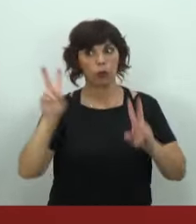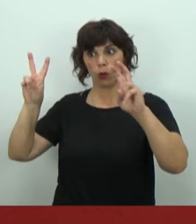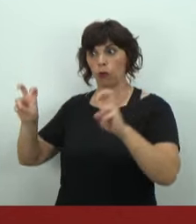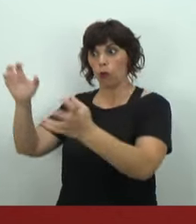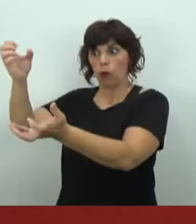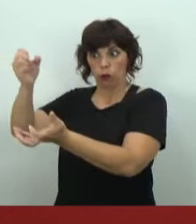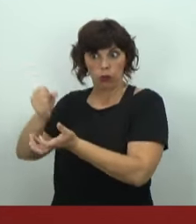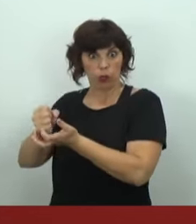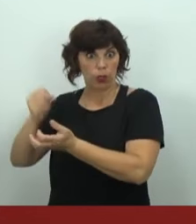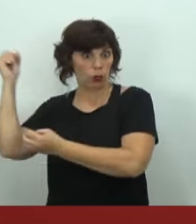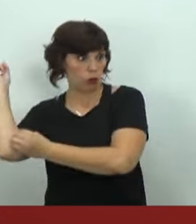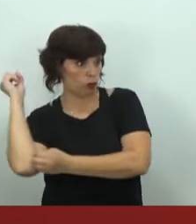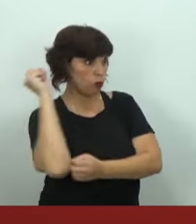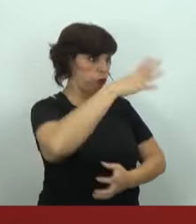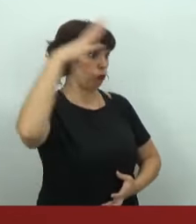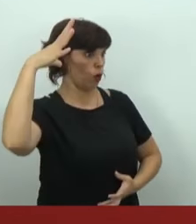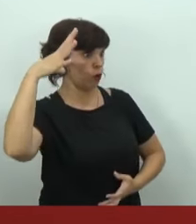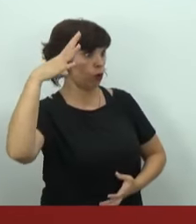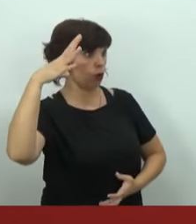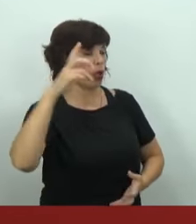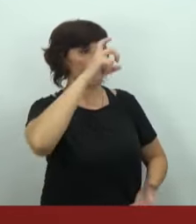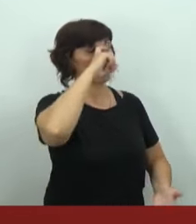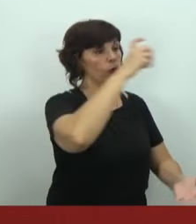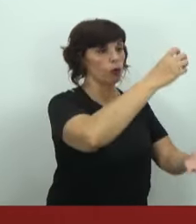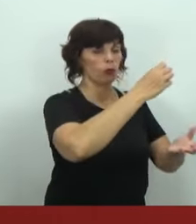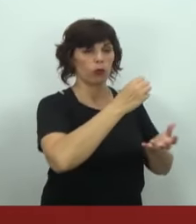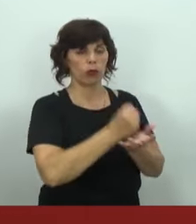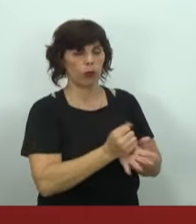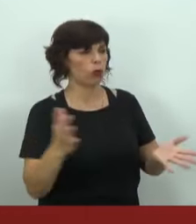Que la razón de todo era la persona de Jesucristo.